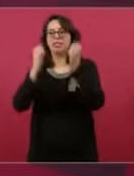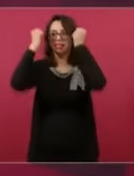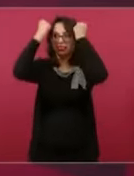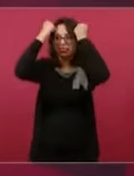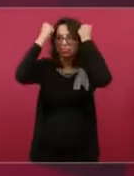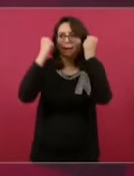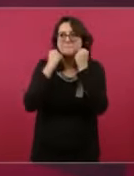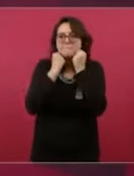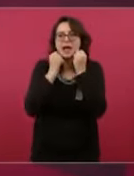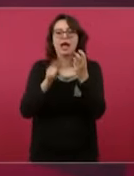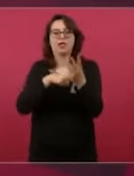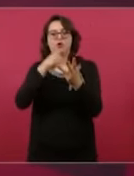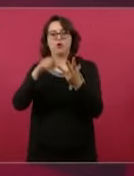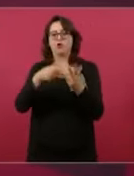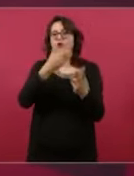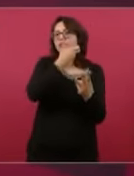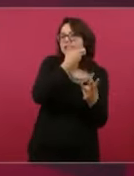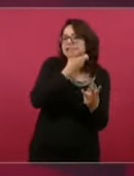la cargada,